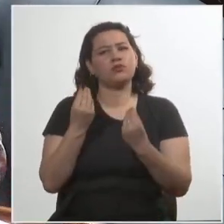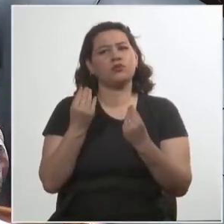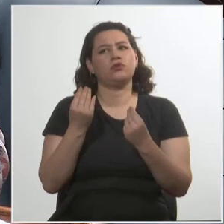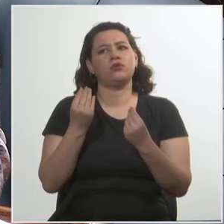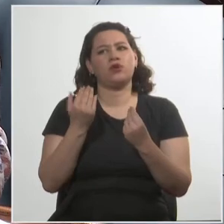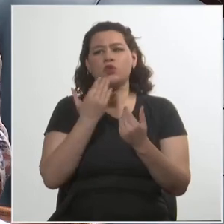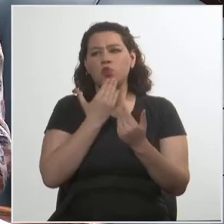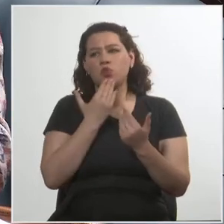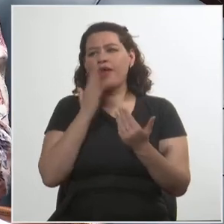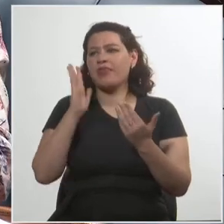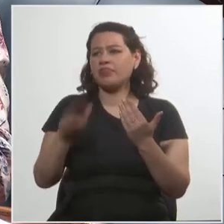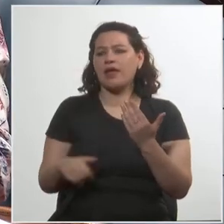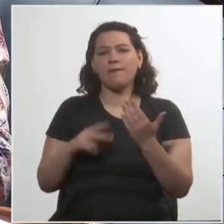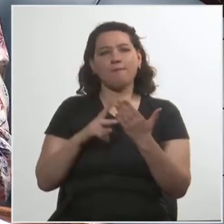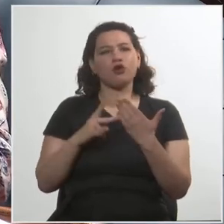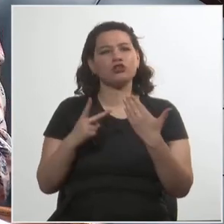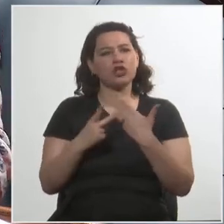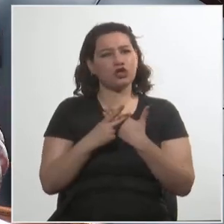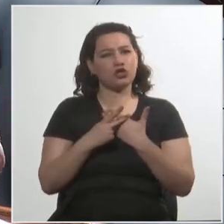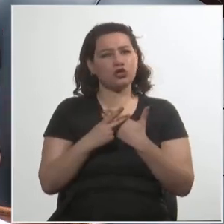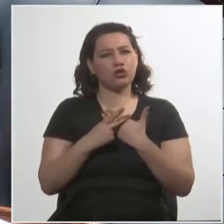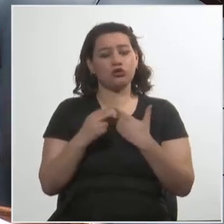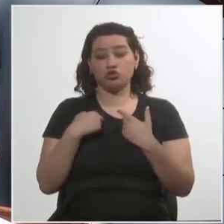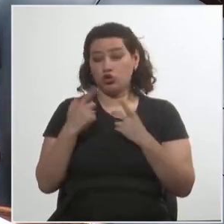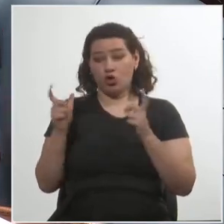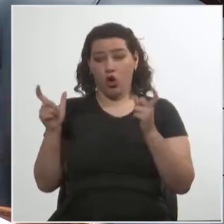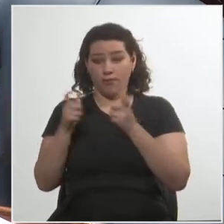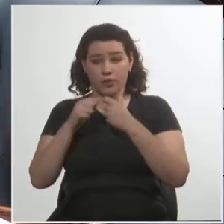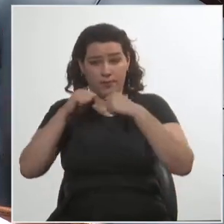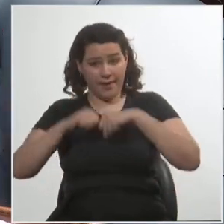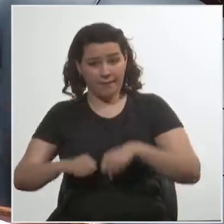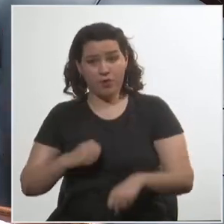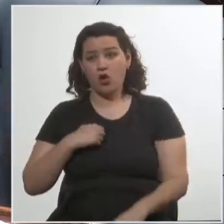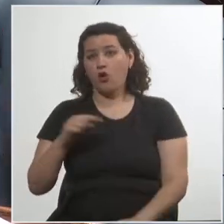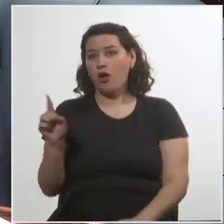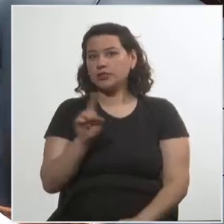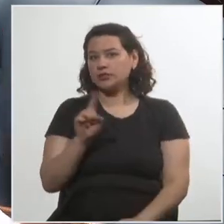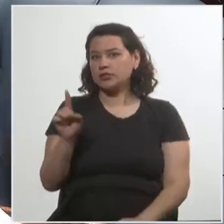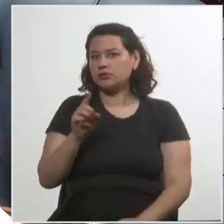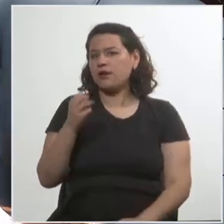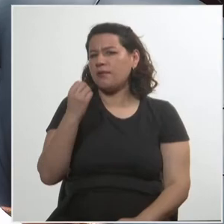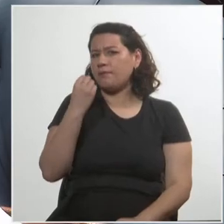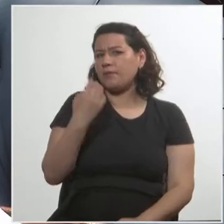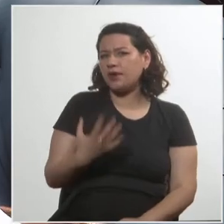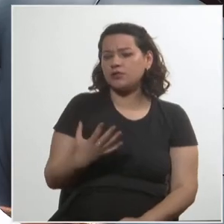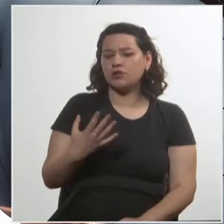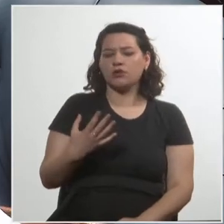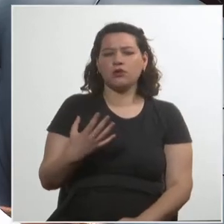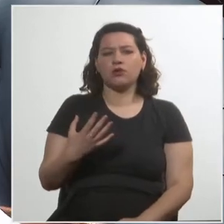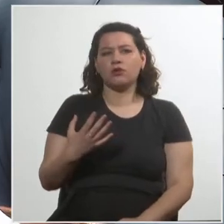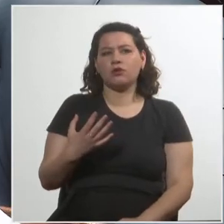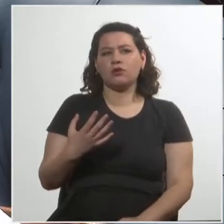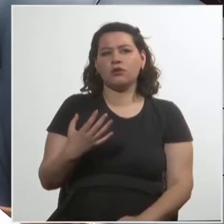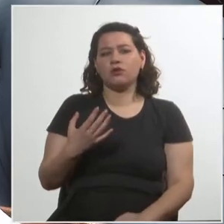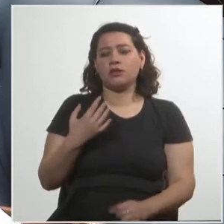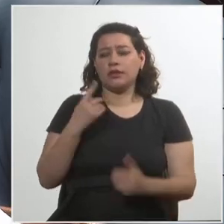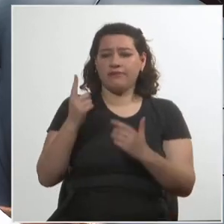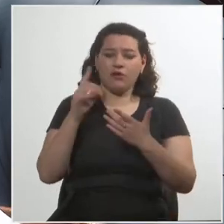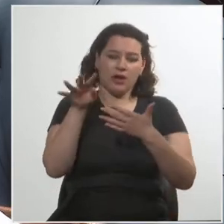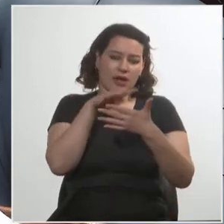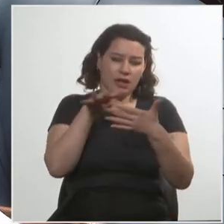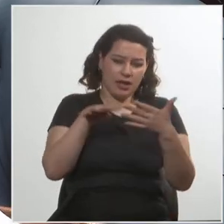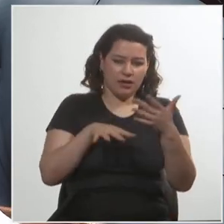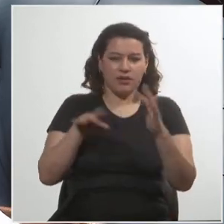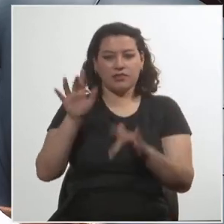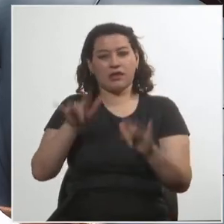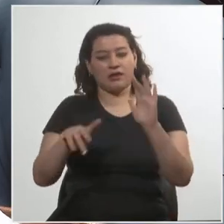este proyecto que me llama la atención no estoy en la comisión Y entonces por eso tuve que recurrir a leer las versiones